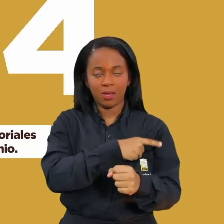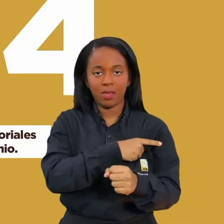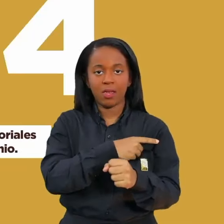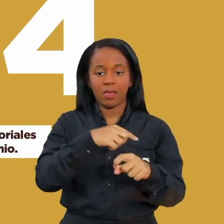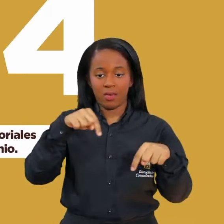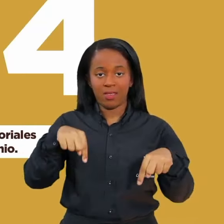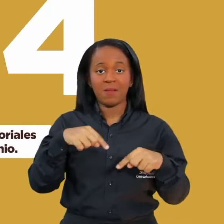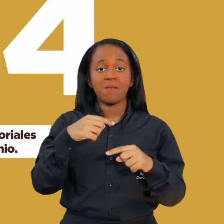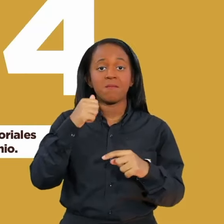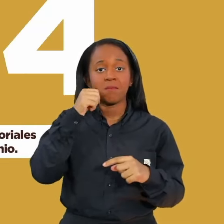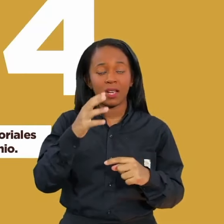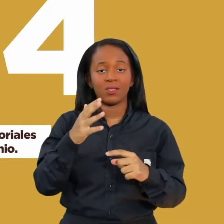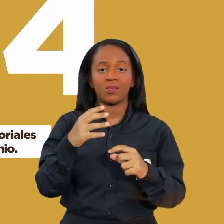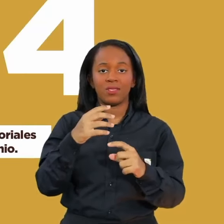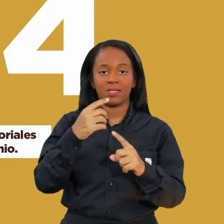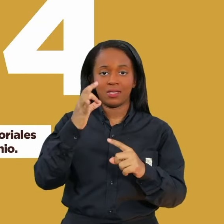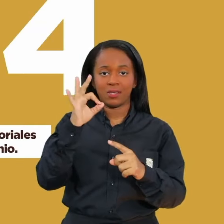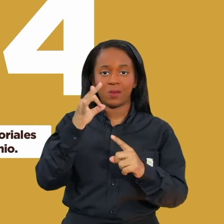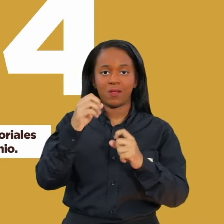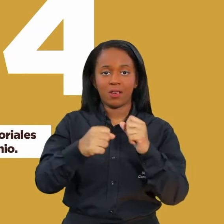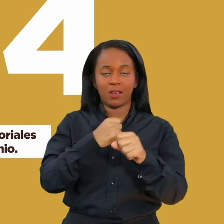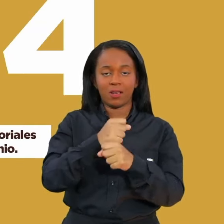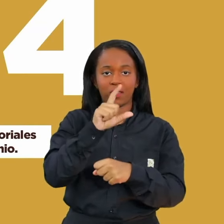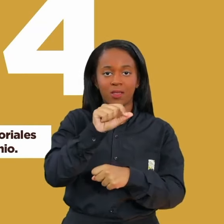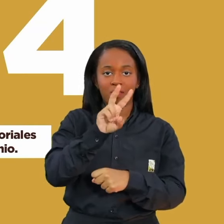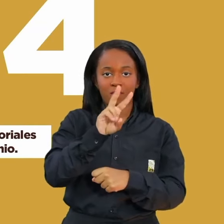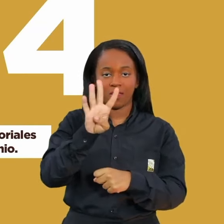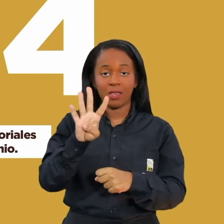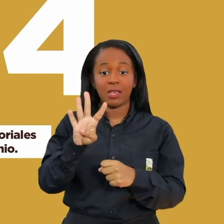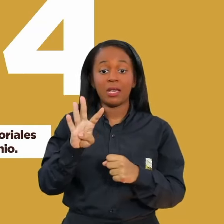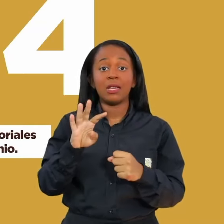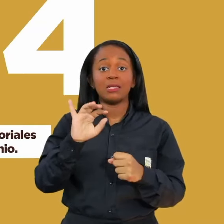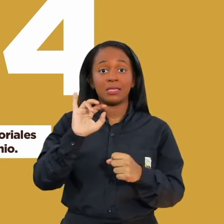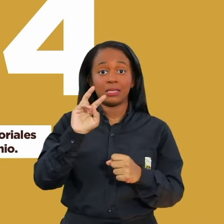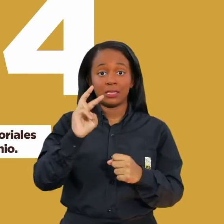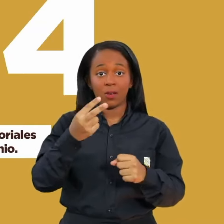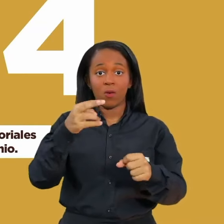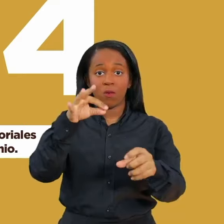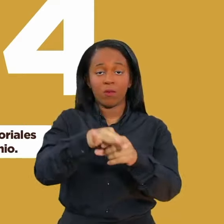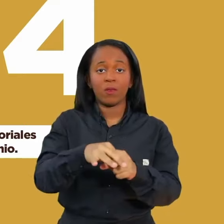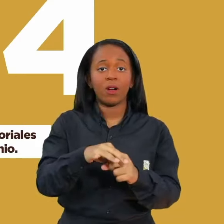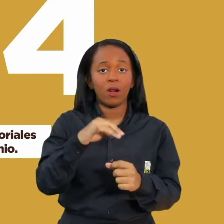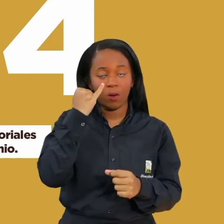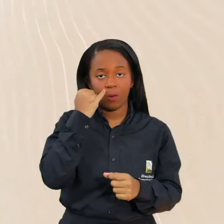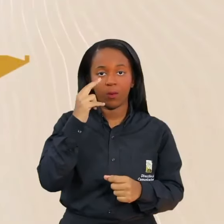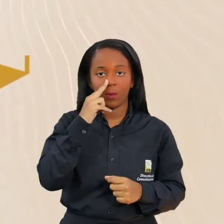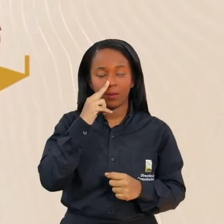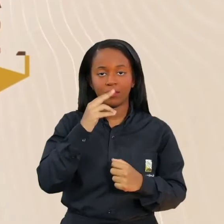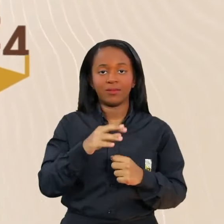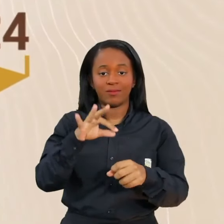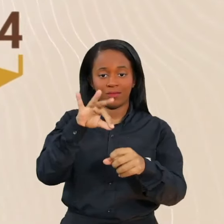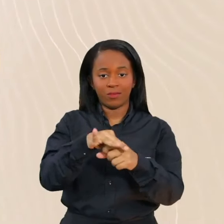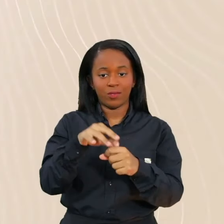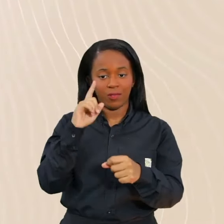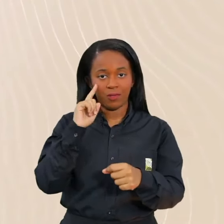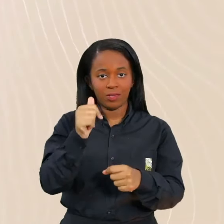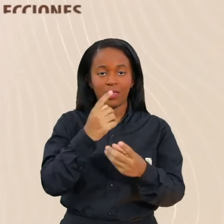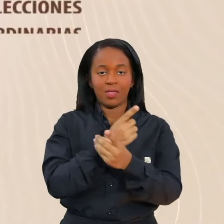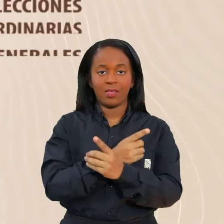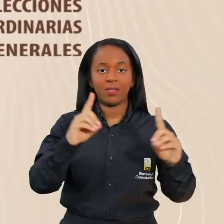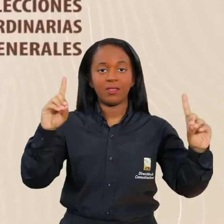elecciones congresuales y presidenciales. Ajá. Por tanto, volveremos a acompañarles en los días previos, las